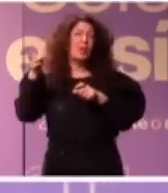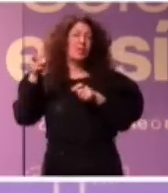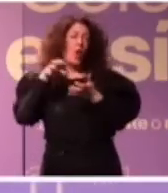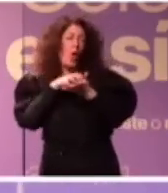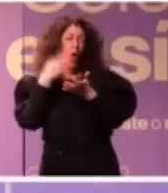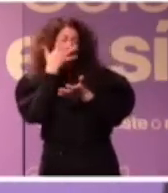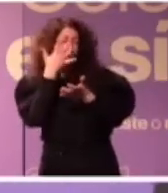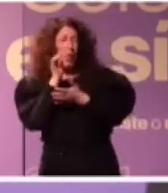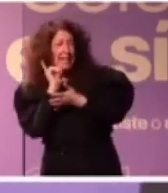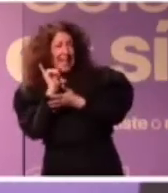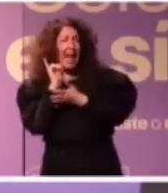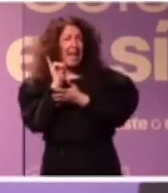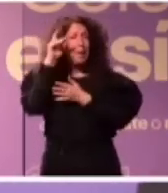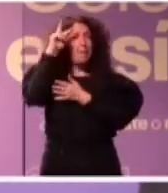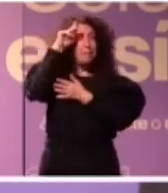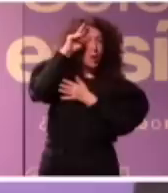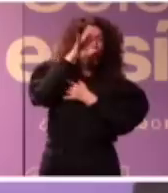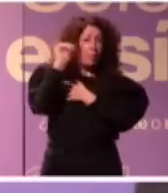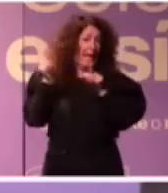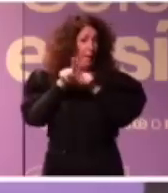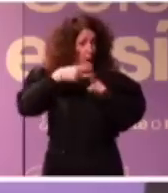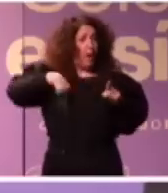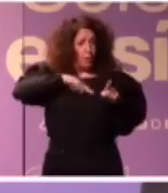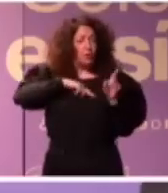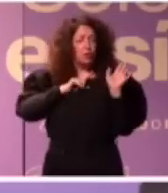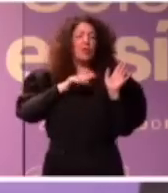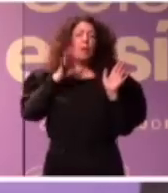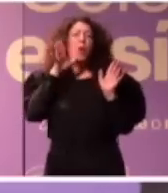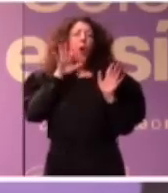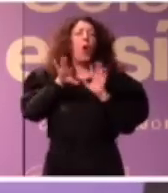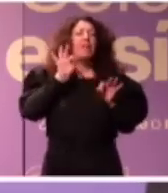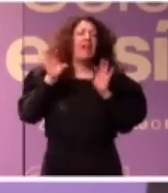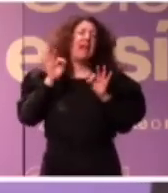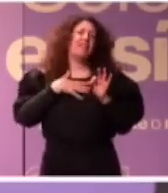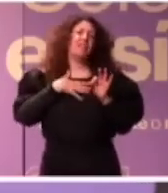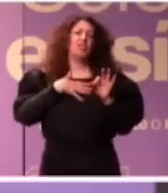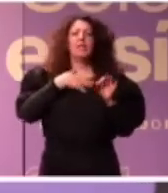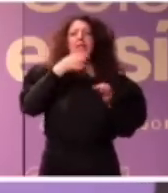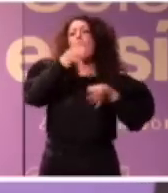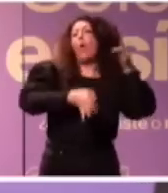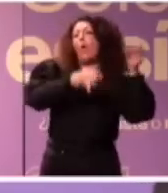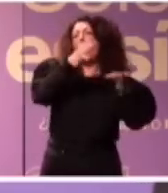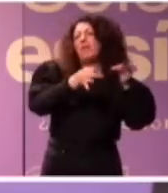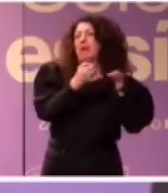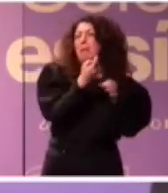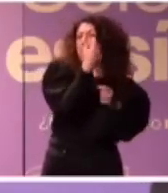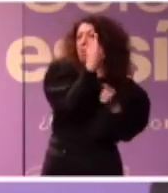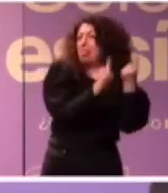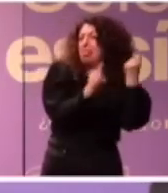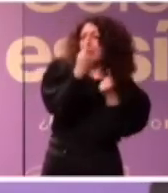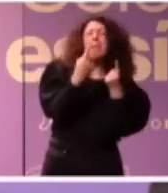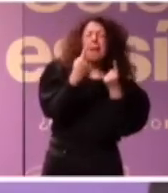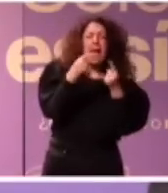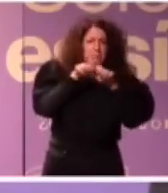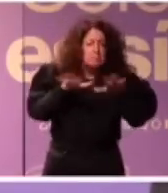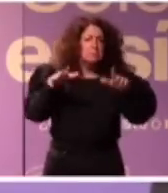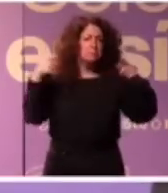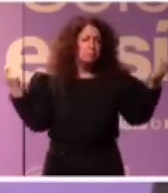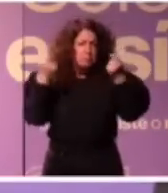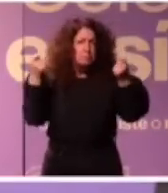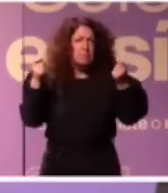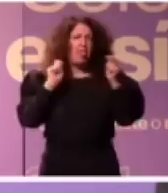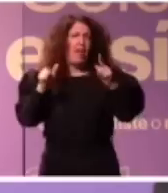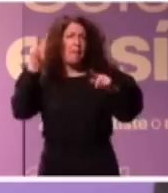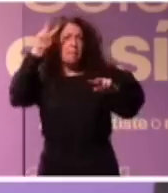que están preocupadas, como lo estamos nosotras, por esas decisiones judiciales minoritarias, pero que están generando una enorme preocupación